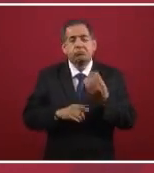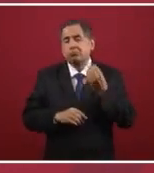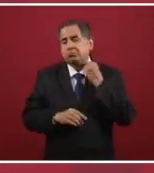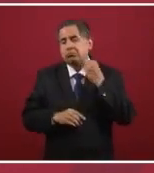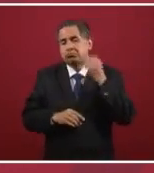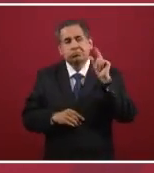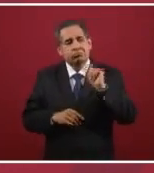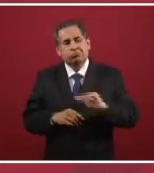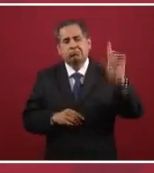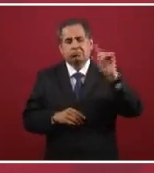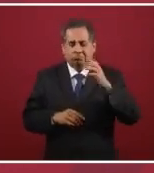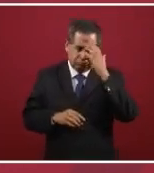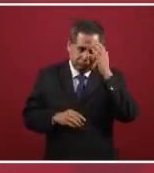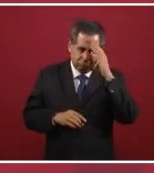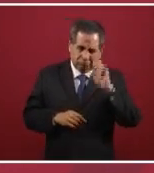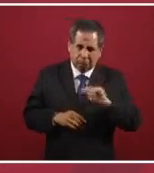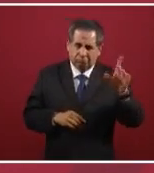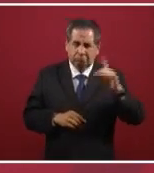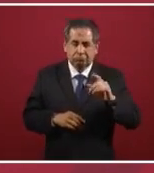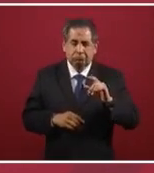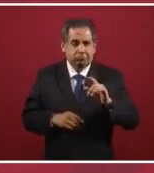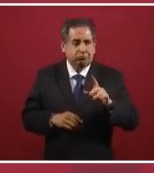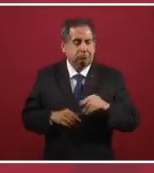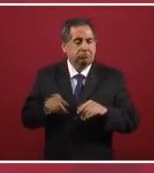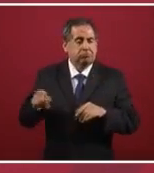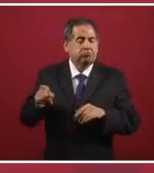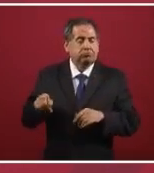famoso del Ejecutivo